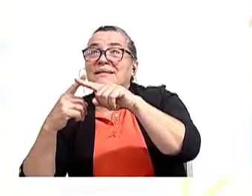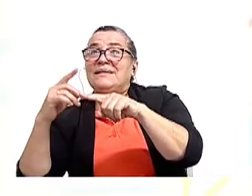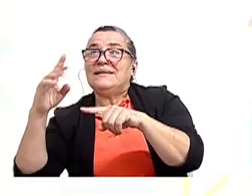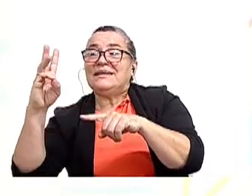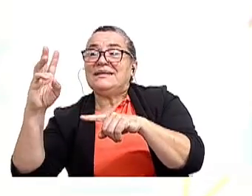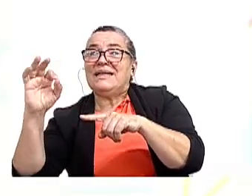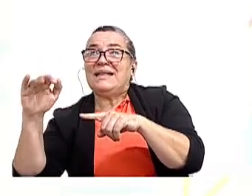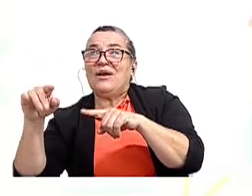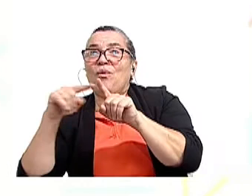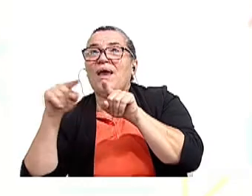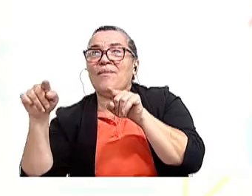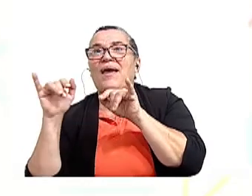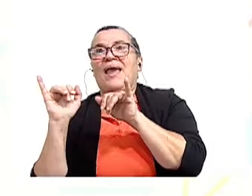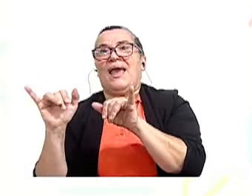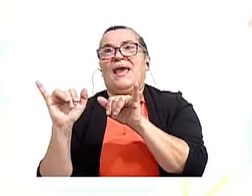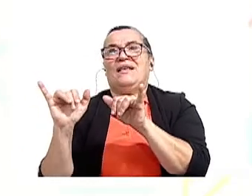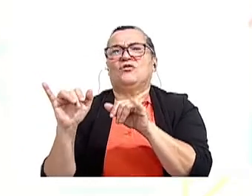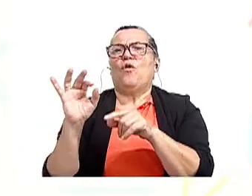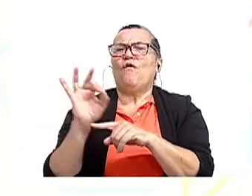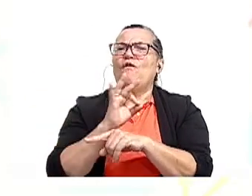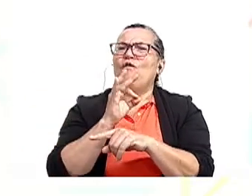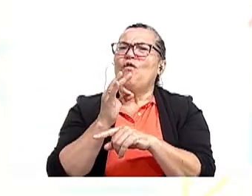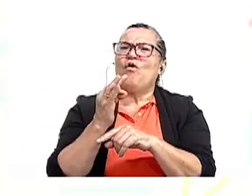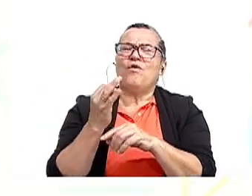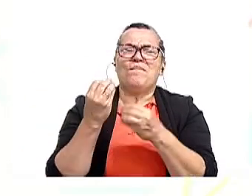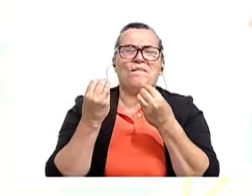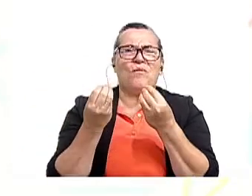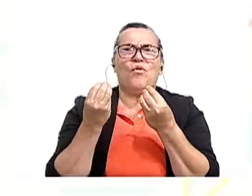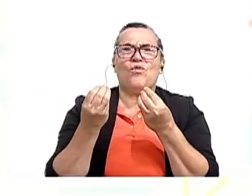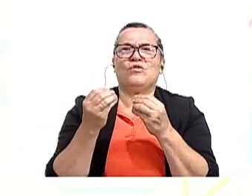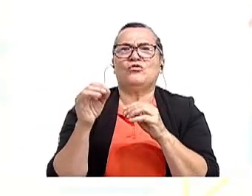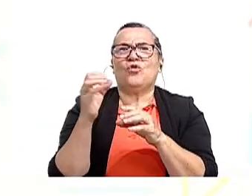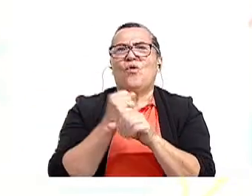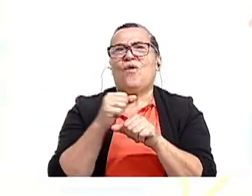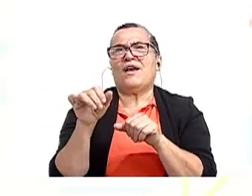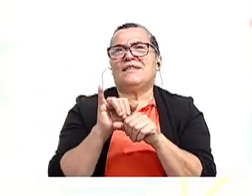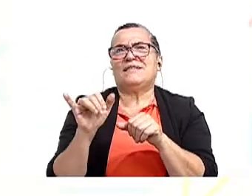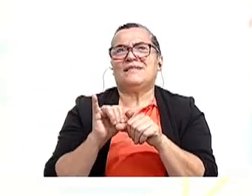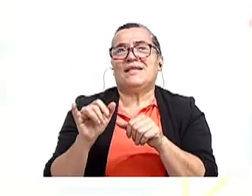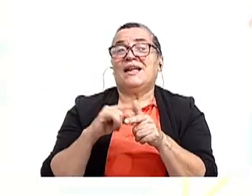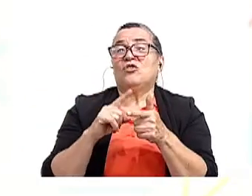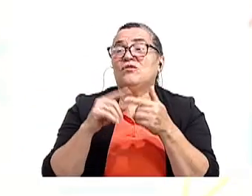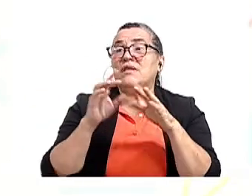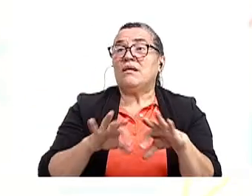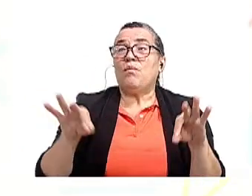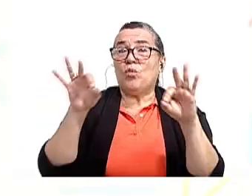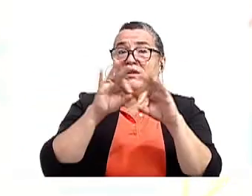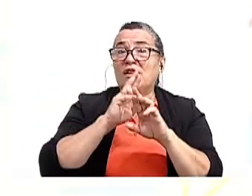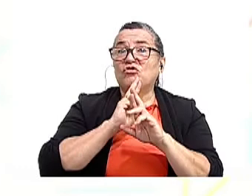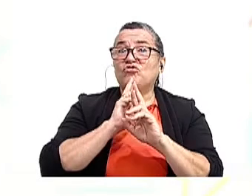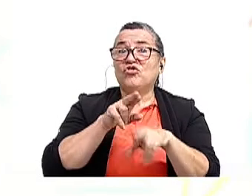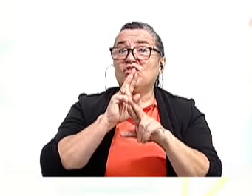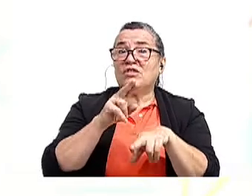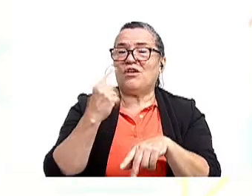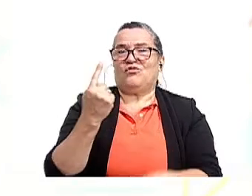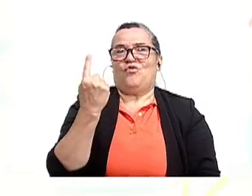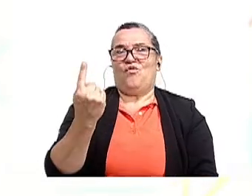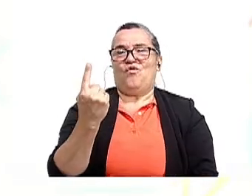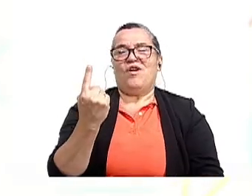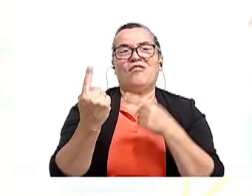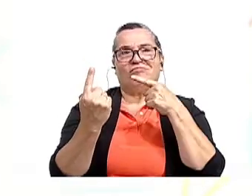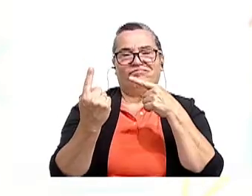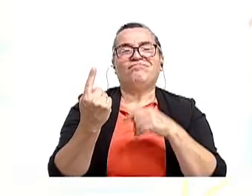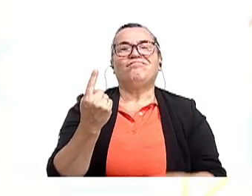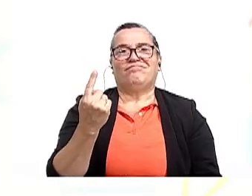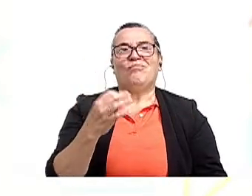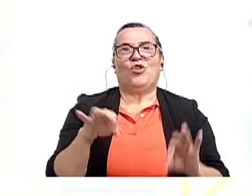hay muchas formas de poder hacer lo mismo. Lo que sí es importante es que los resultados son únicos. Eso es